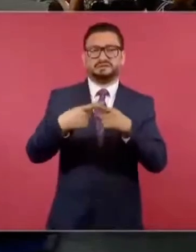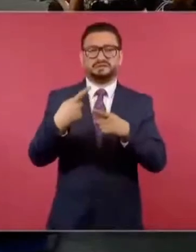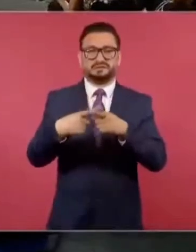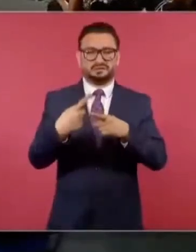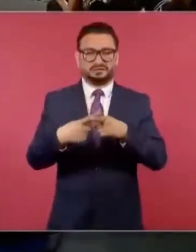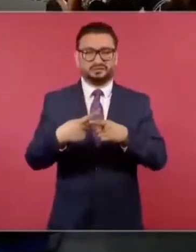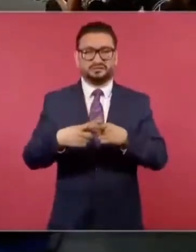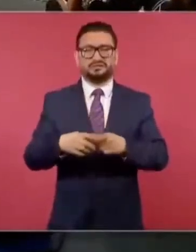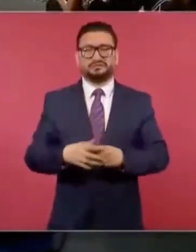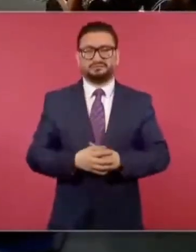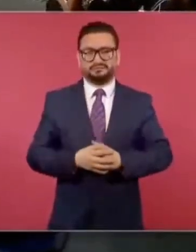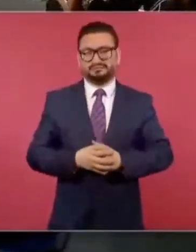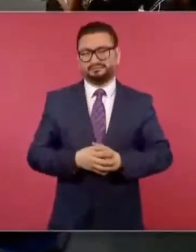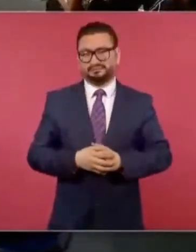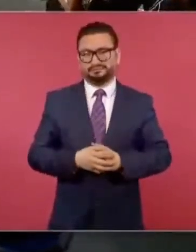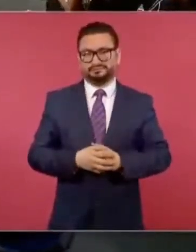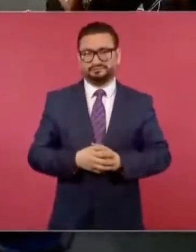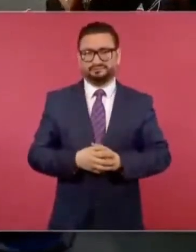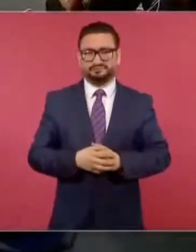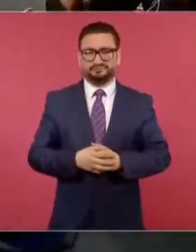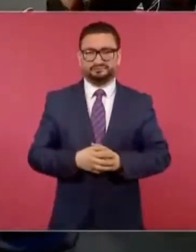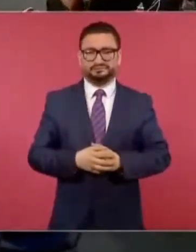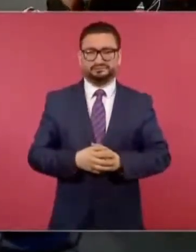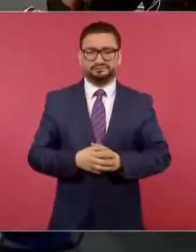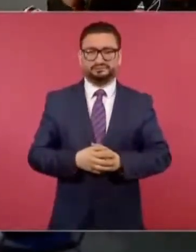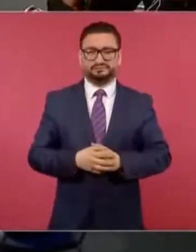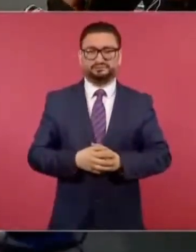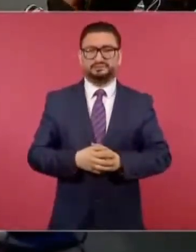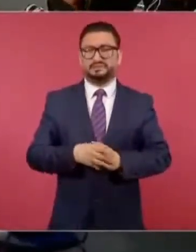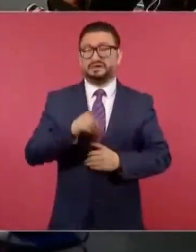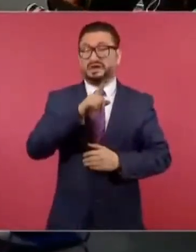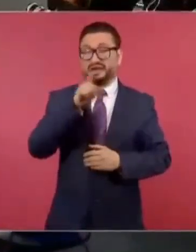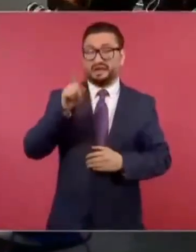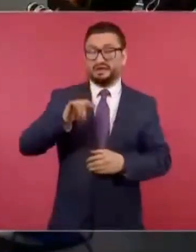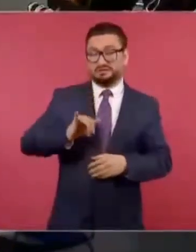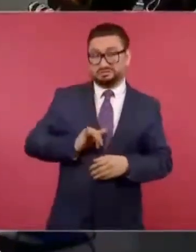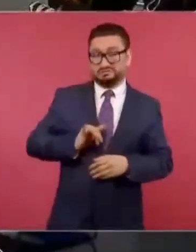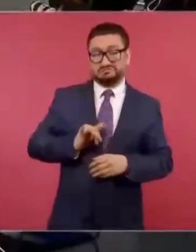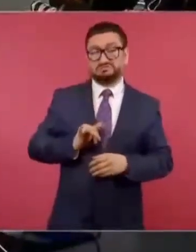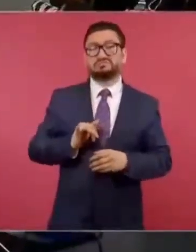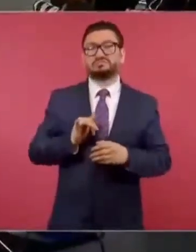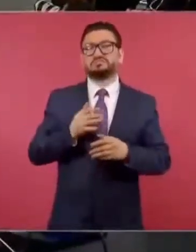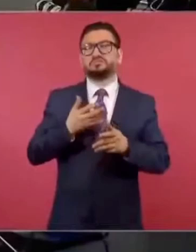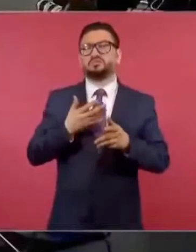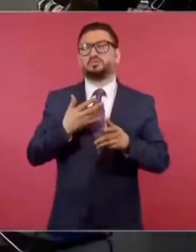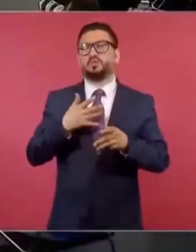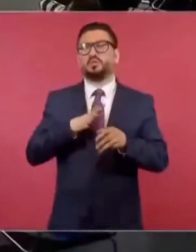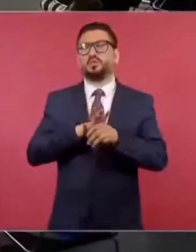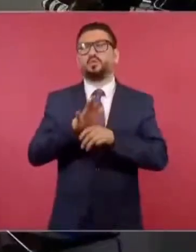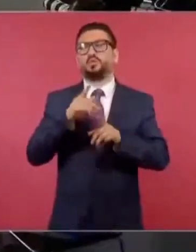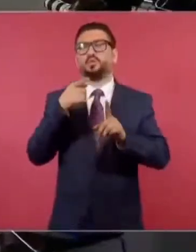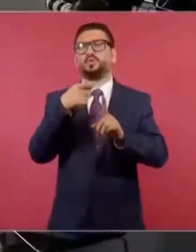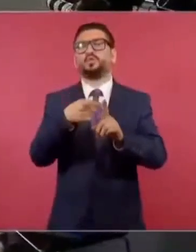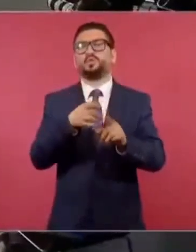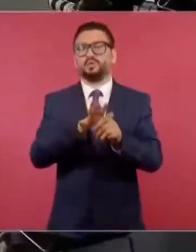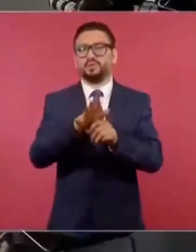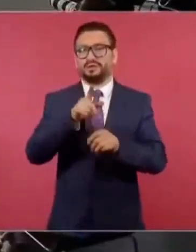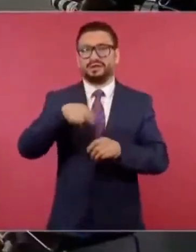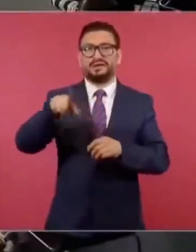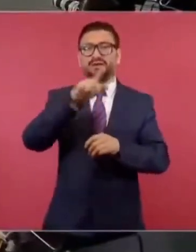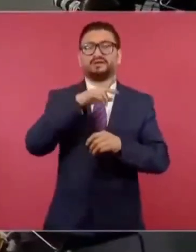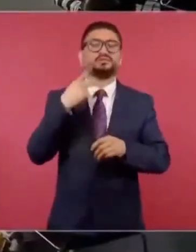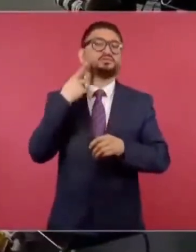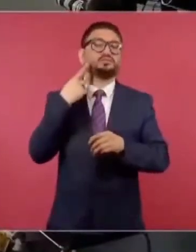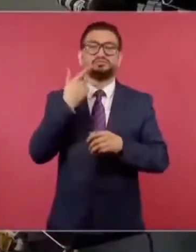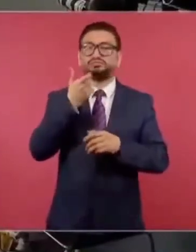era gobernador? Lo que les importaba era cuál iba a ser la política